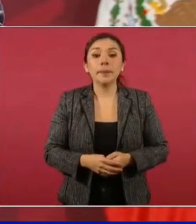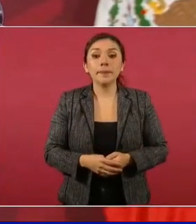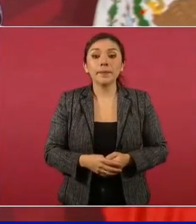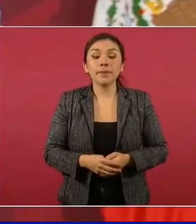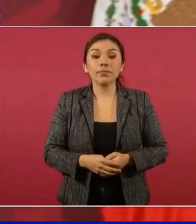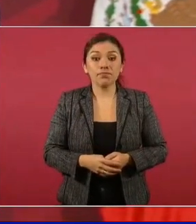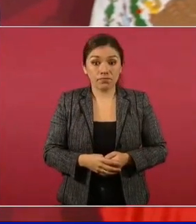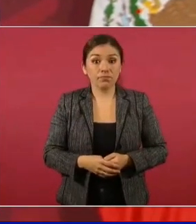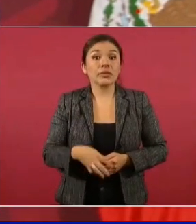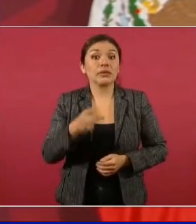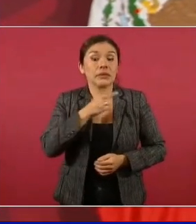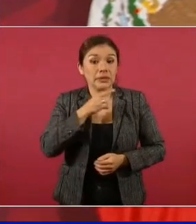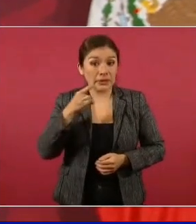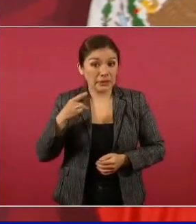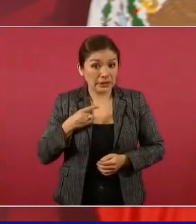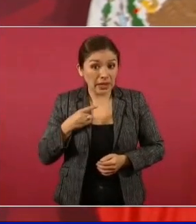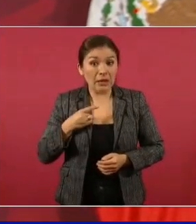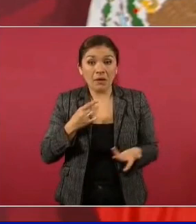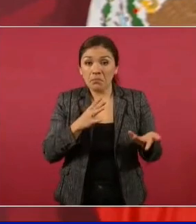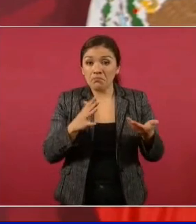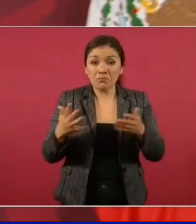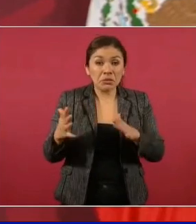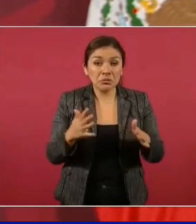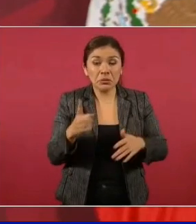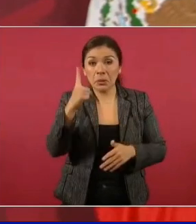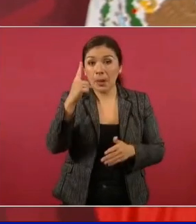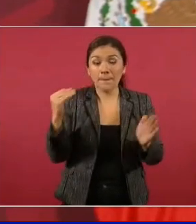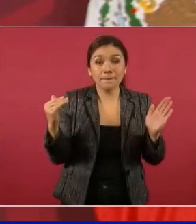y deben de haber 1,000